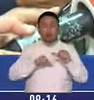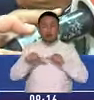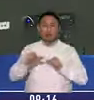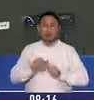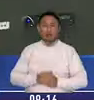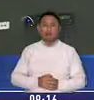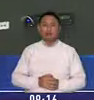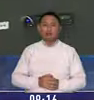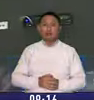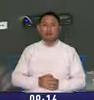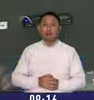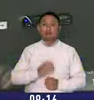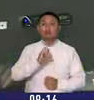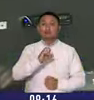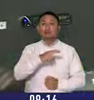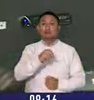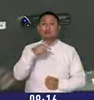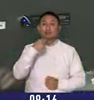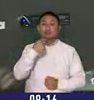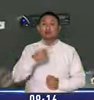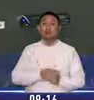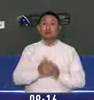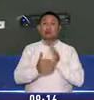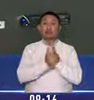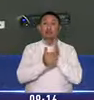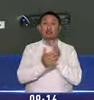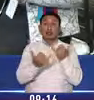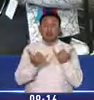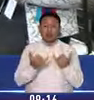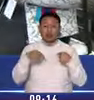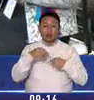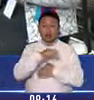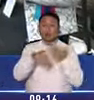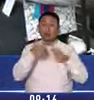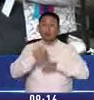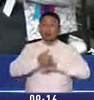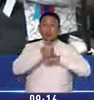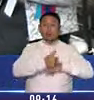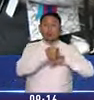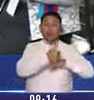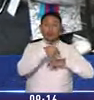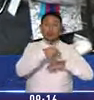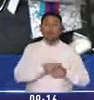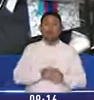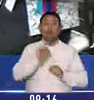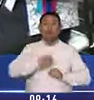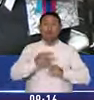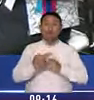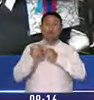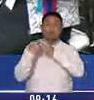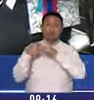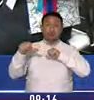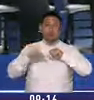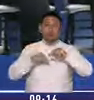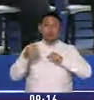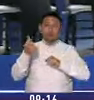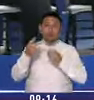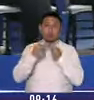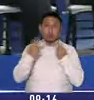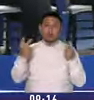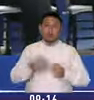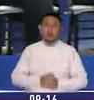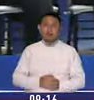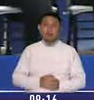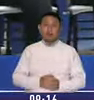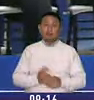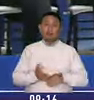al pueblo. Desde el CNE señalaron que estas capacitaciones se darán a todas las autoridades electas con poder de ejecución y administración del dinero público,